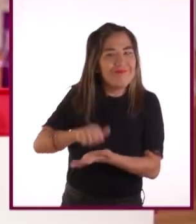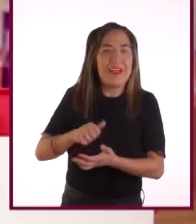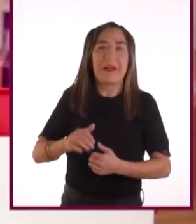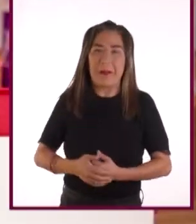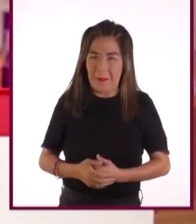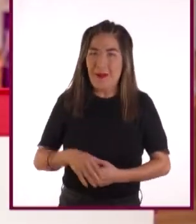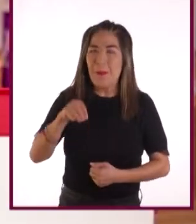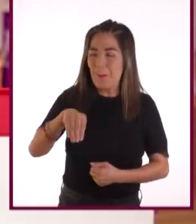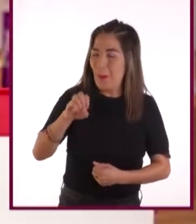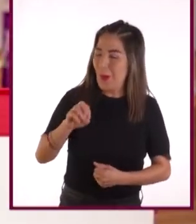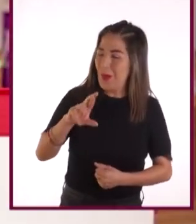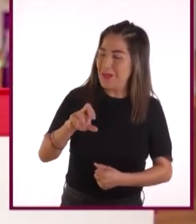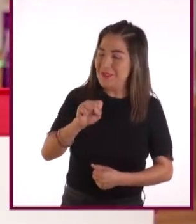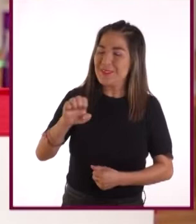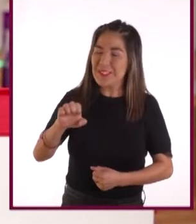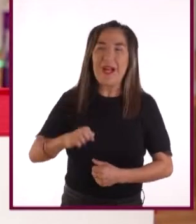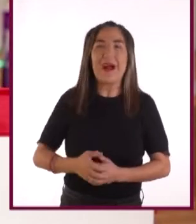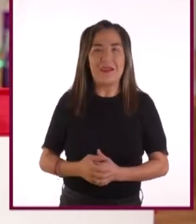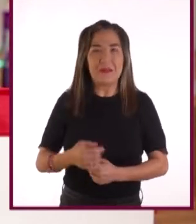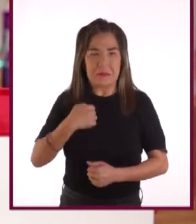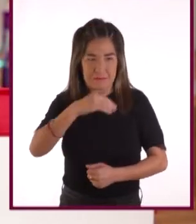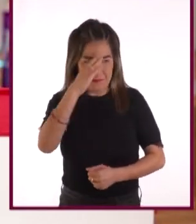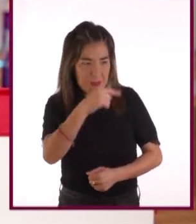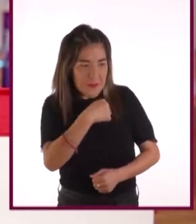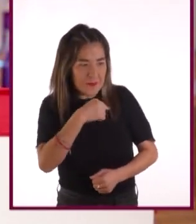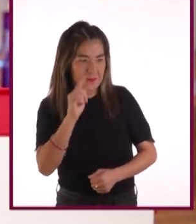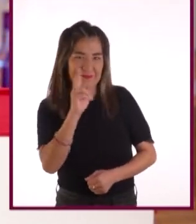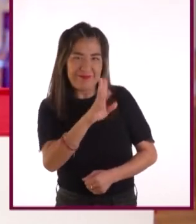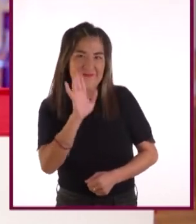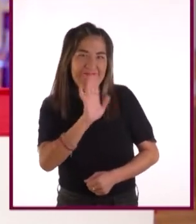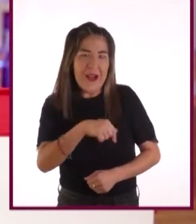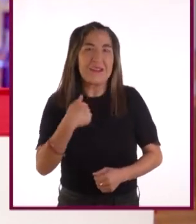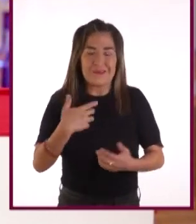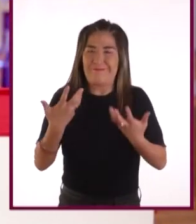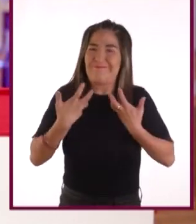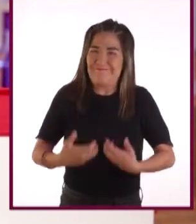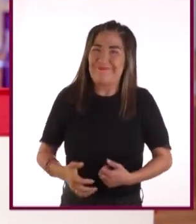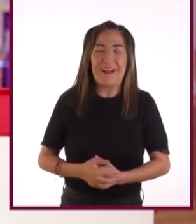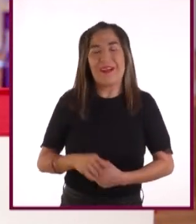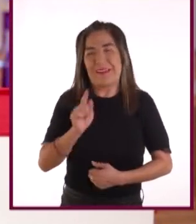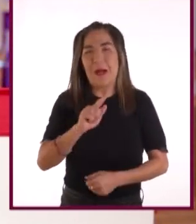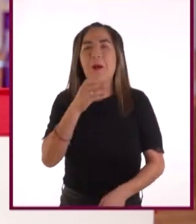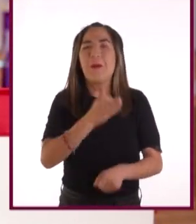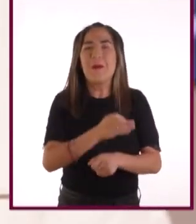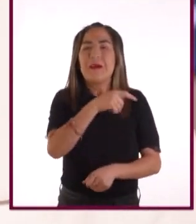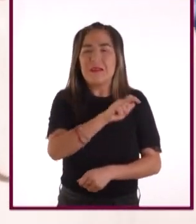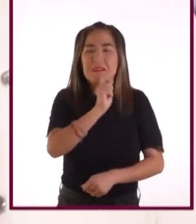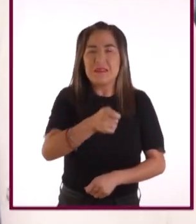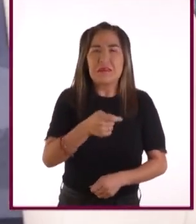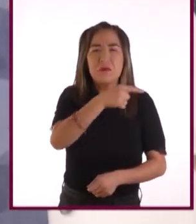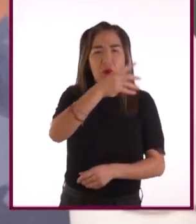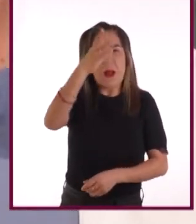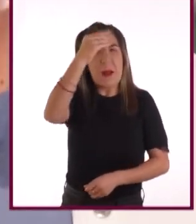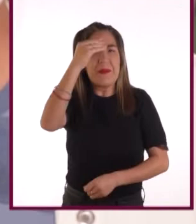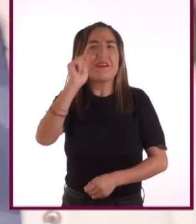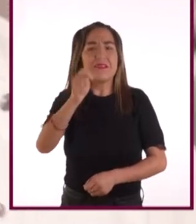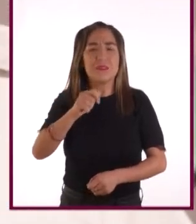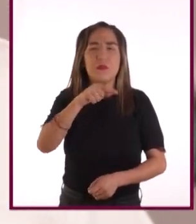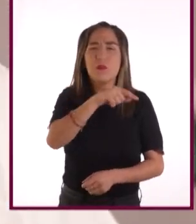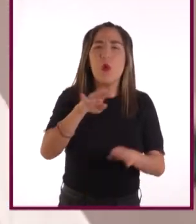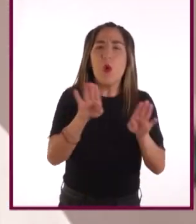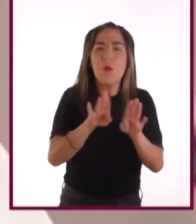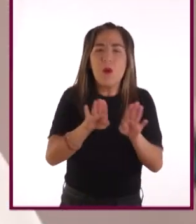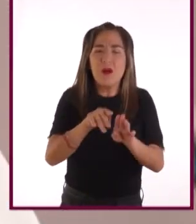Menos mal, por un momento yo me asusté, Oye, cuéntame, ¿qué traes en manos, ¿De dónde viene tu interés por aprender